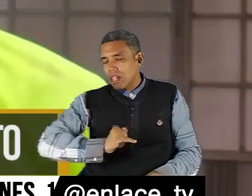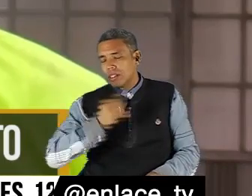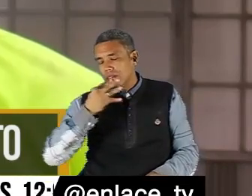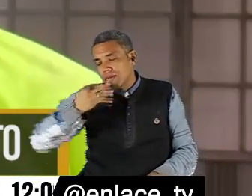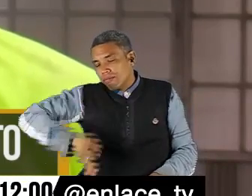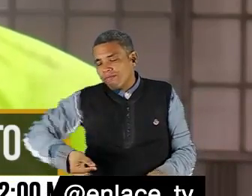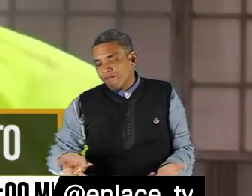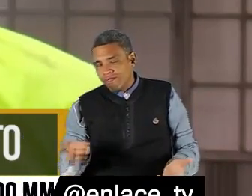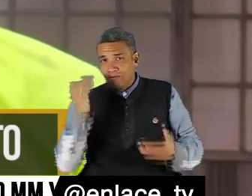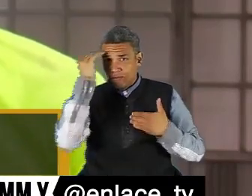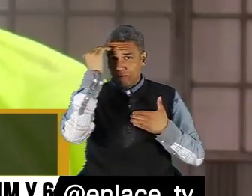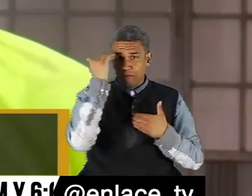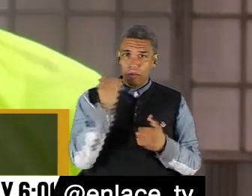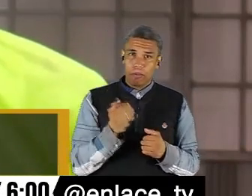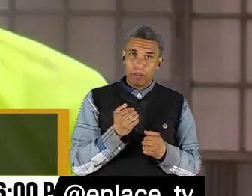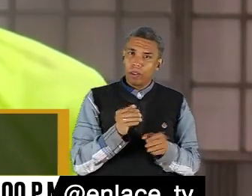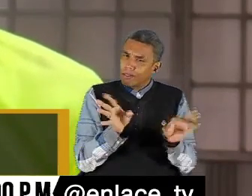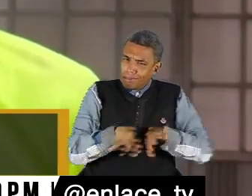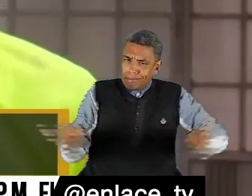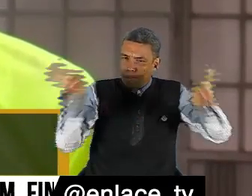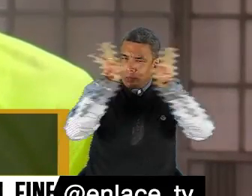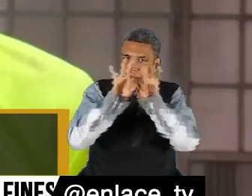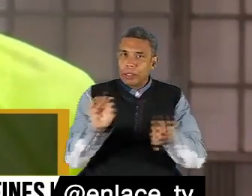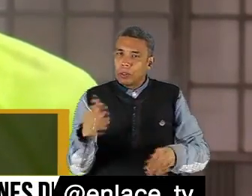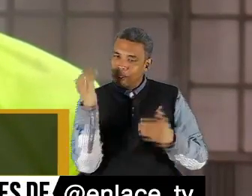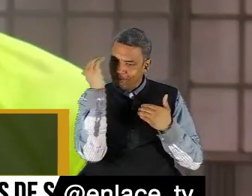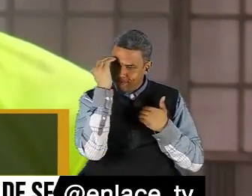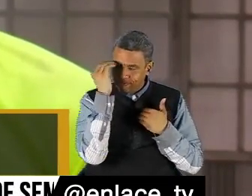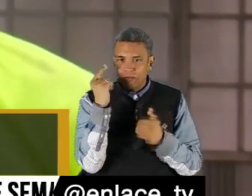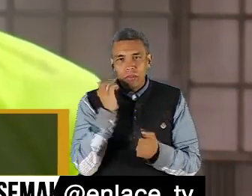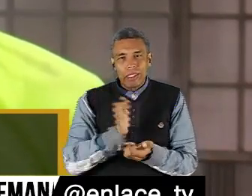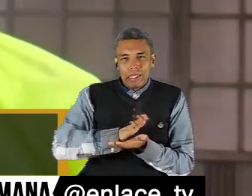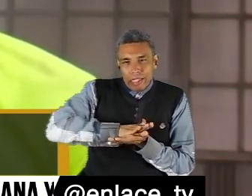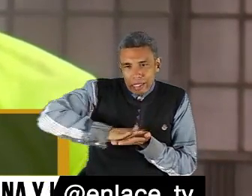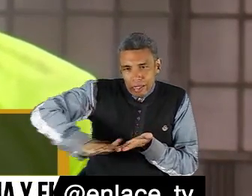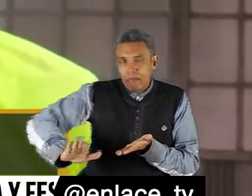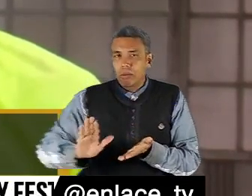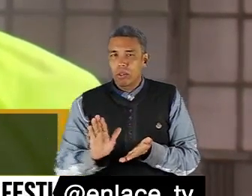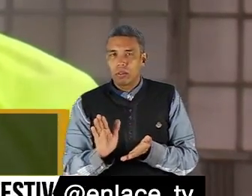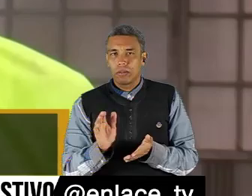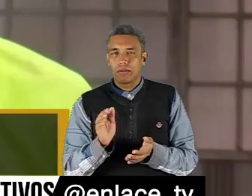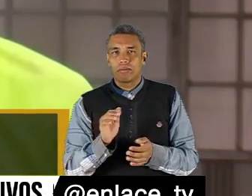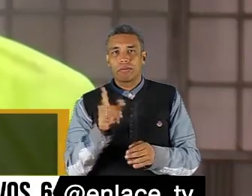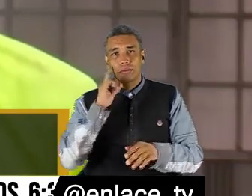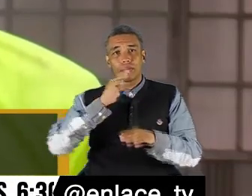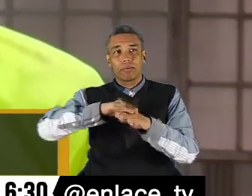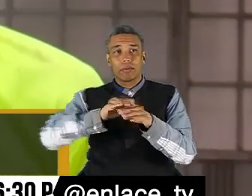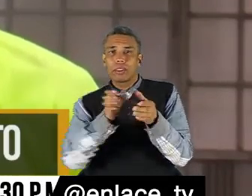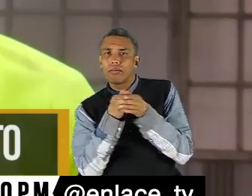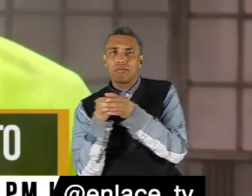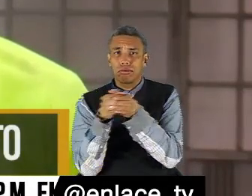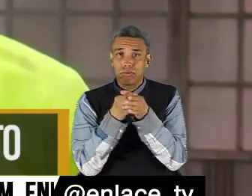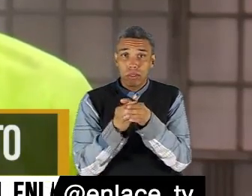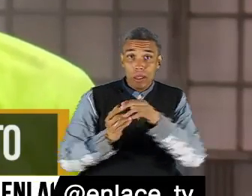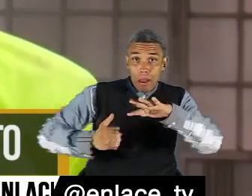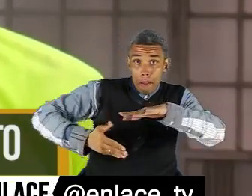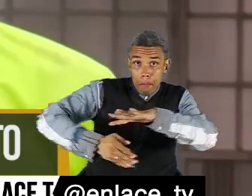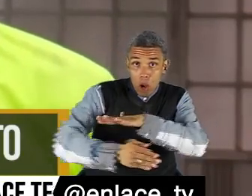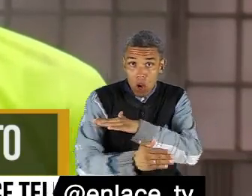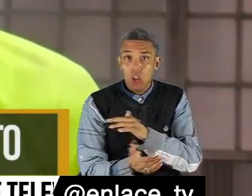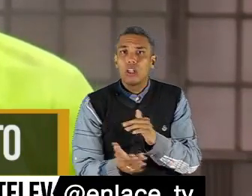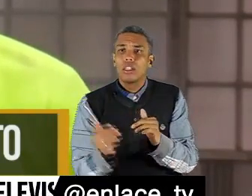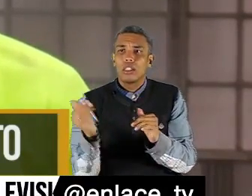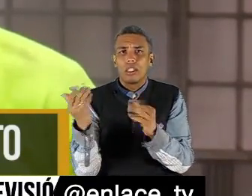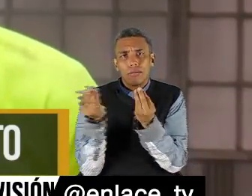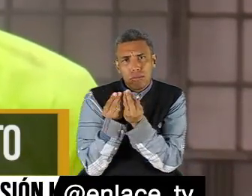basura, entonces la idea es tenerla limpia, ¿sí ven? Le hago la invitación también al presidente de APAL, de la Asociación de Pescadores, el presidente de la Acción Comunal